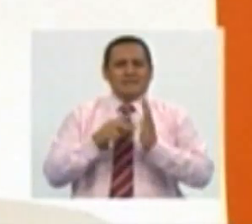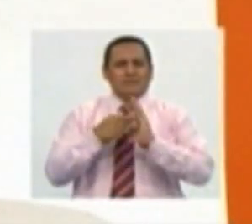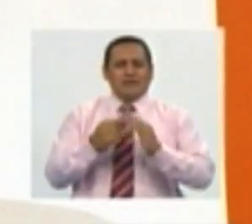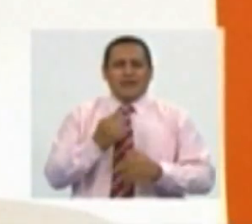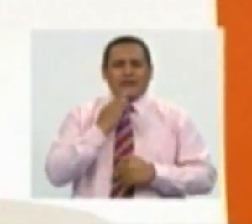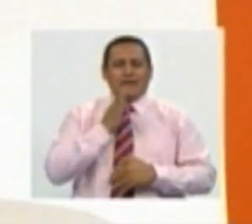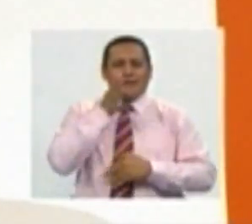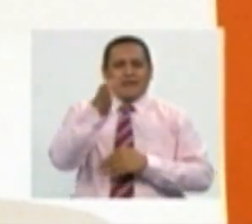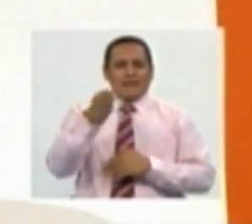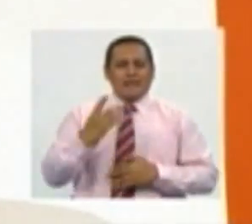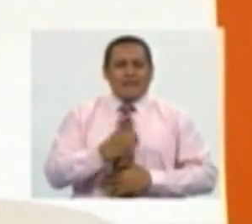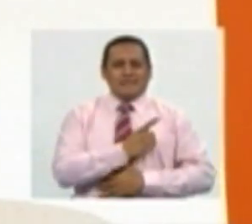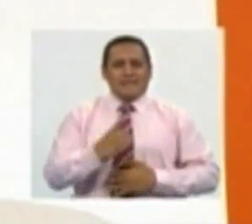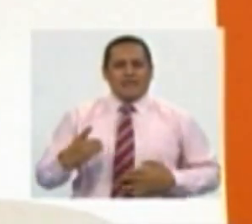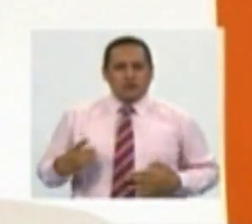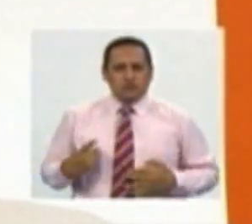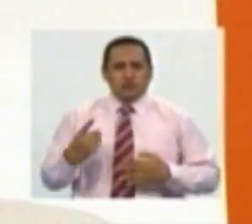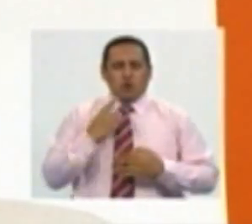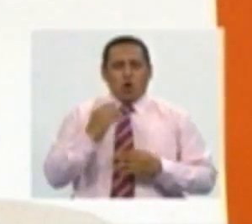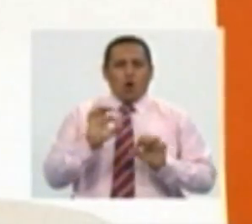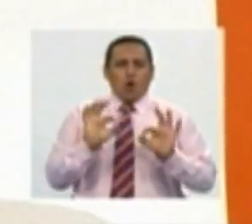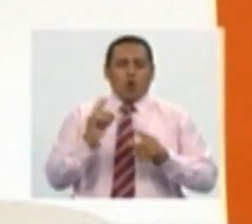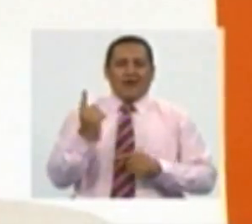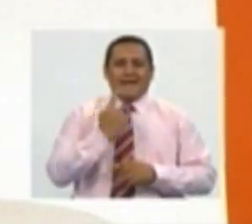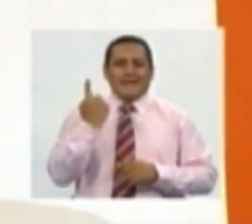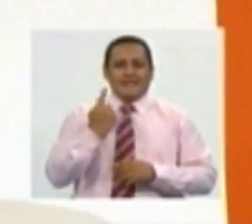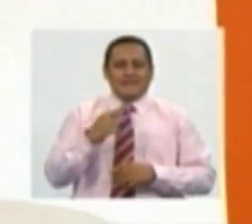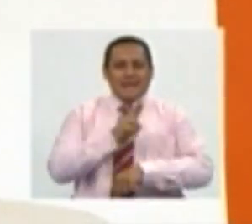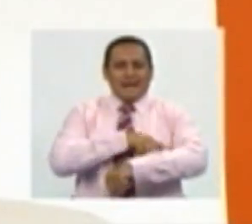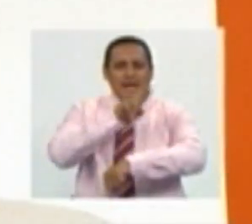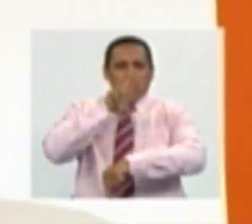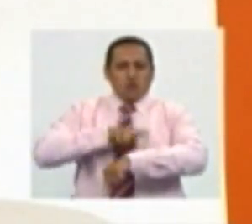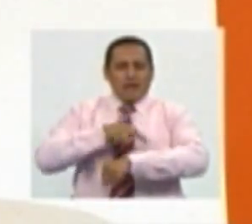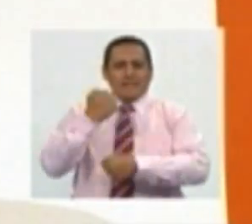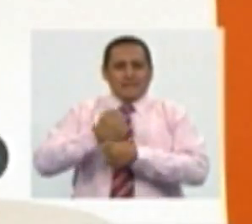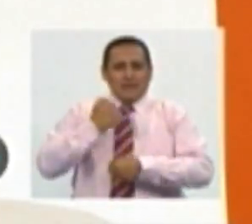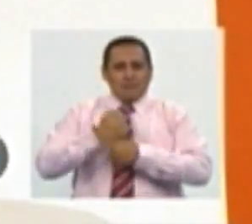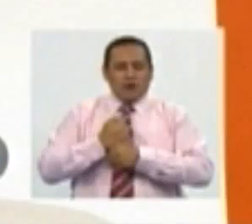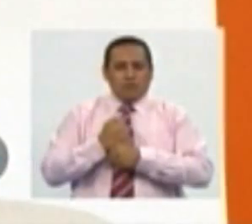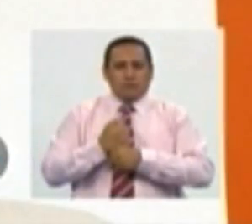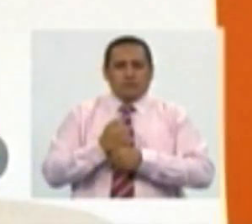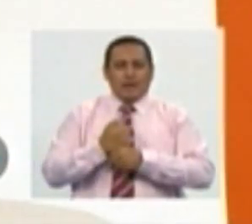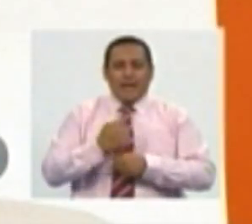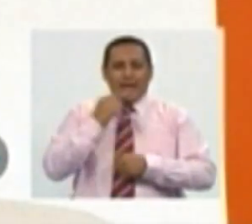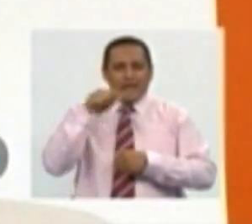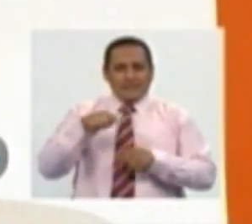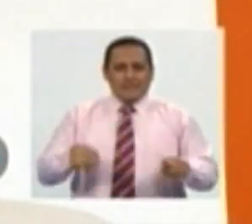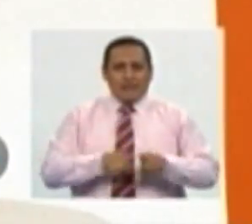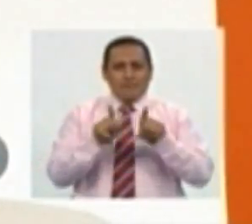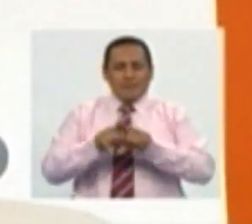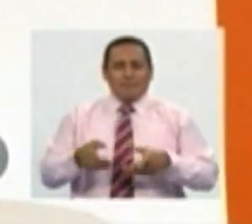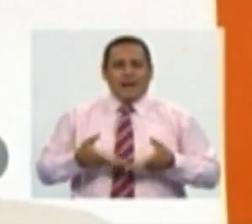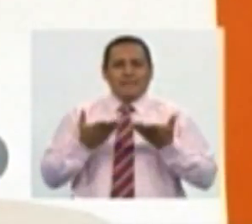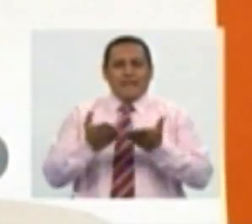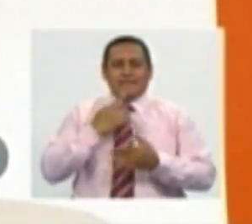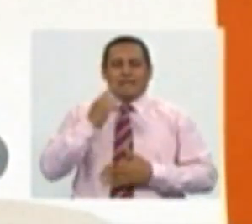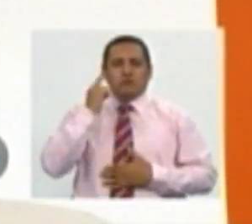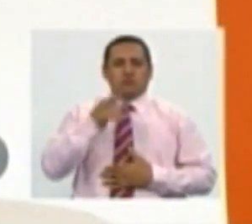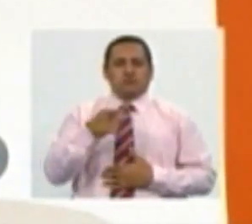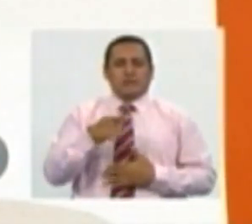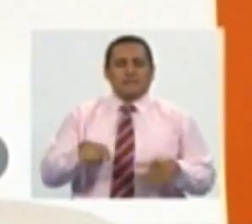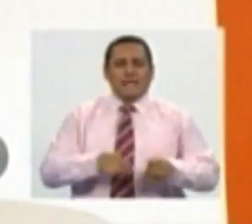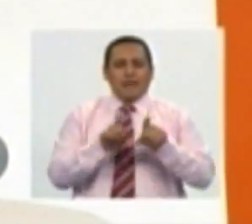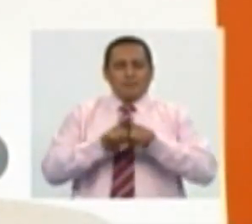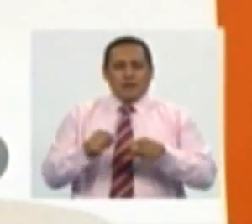a tener que hacer es acudir a las direcciones o gerencias regionales de trabajo de promoción del empleo. Ahí también van a formular sus